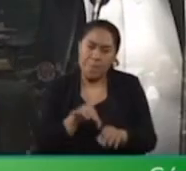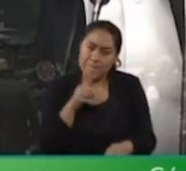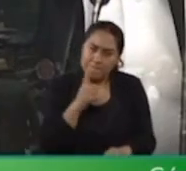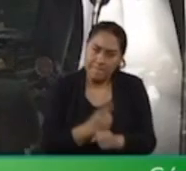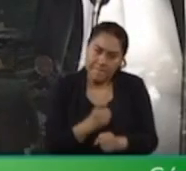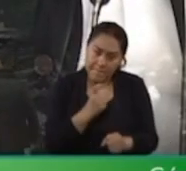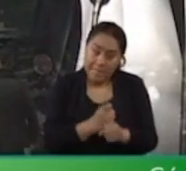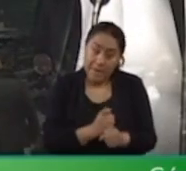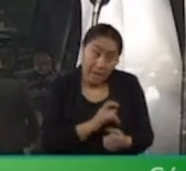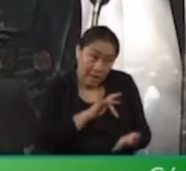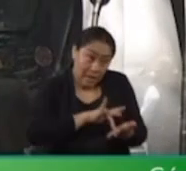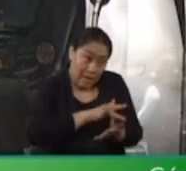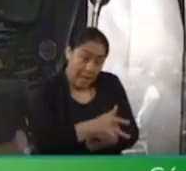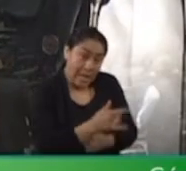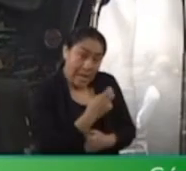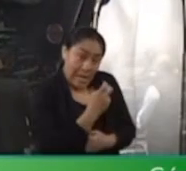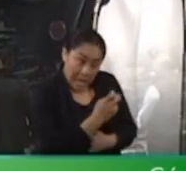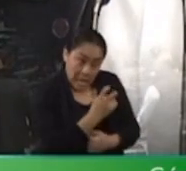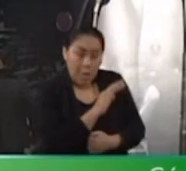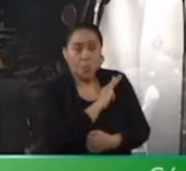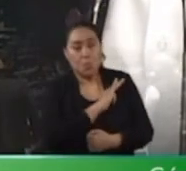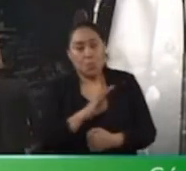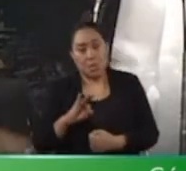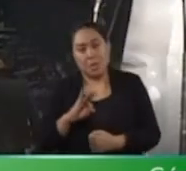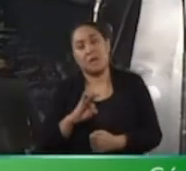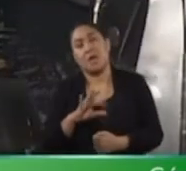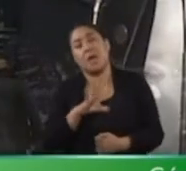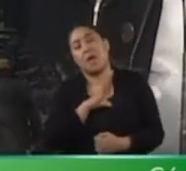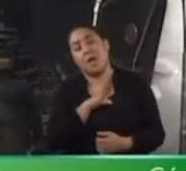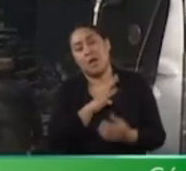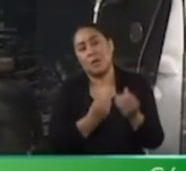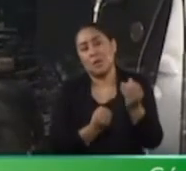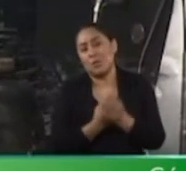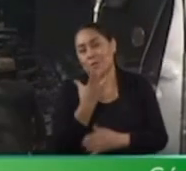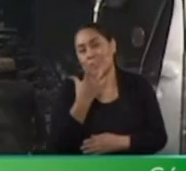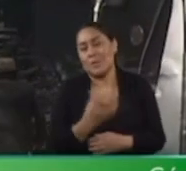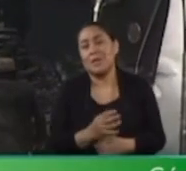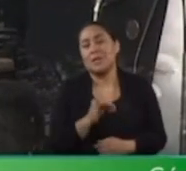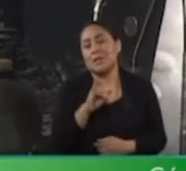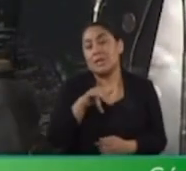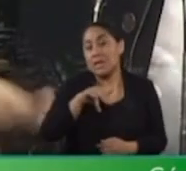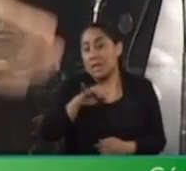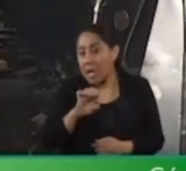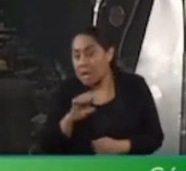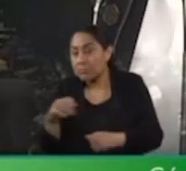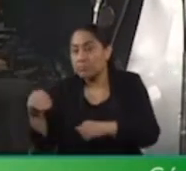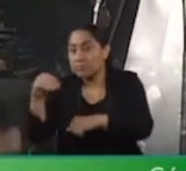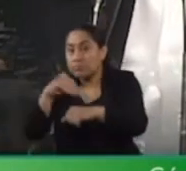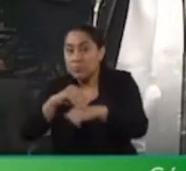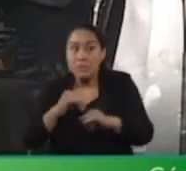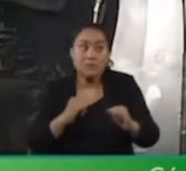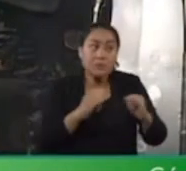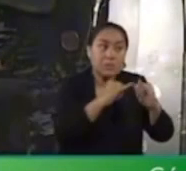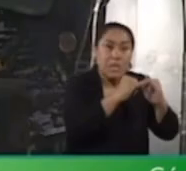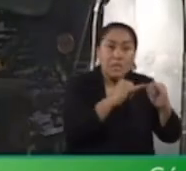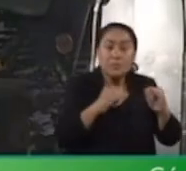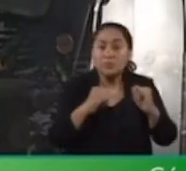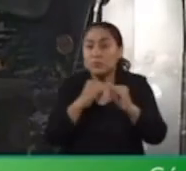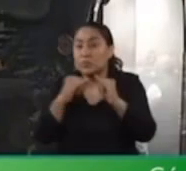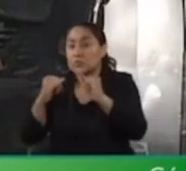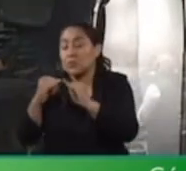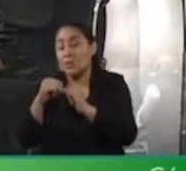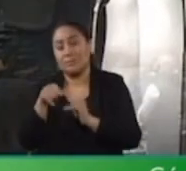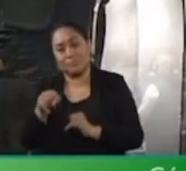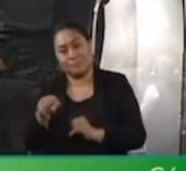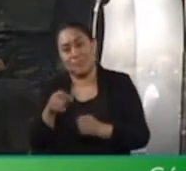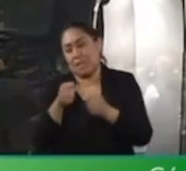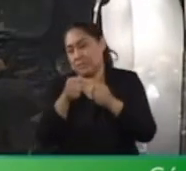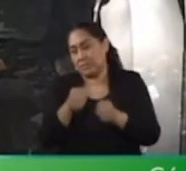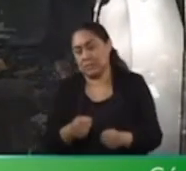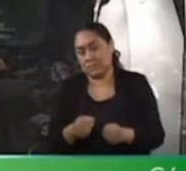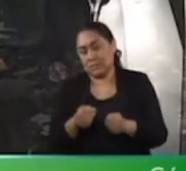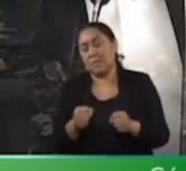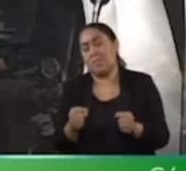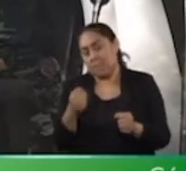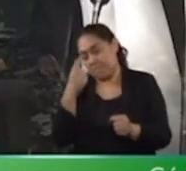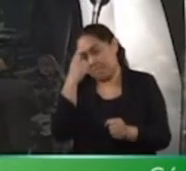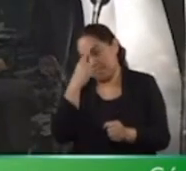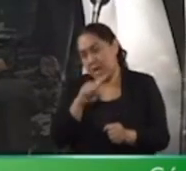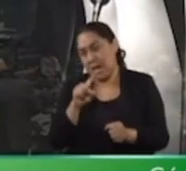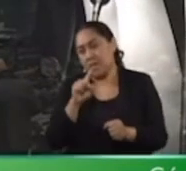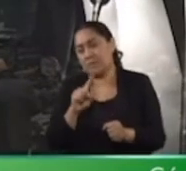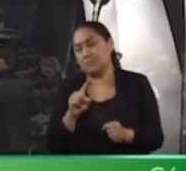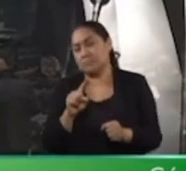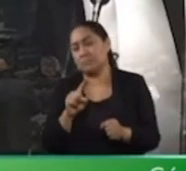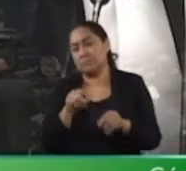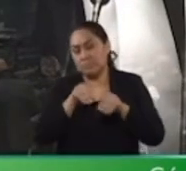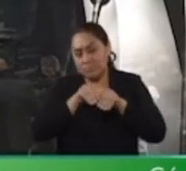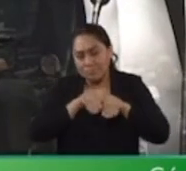construir órganos públicos como el Instituto Nacional electoral que ha asegurado la transmisión pacífica del